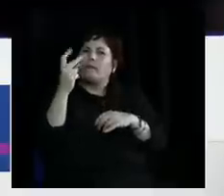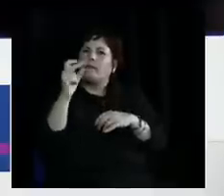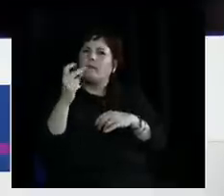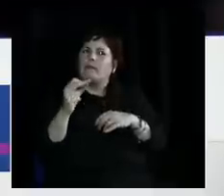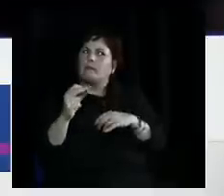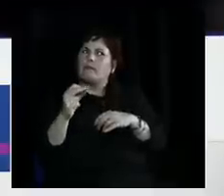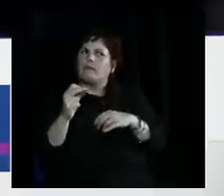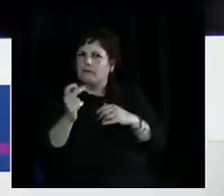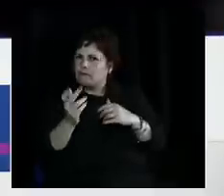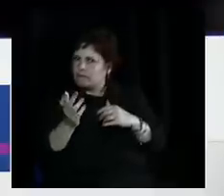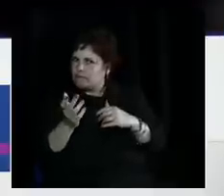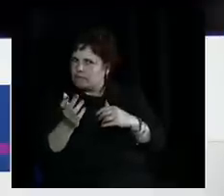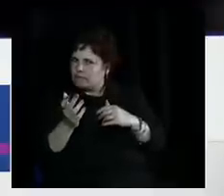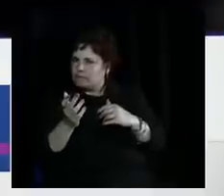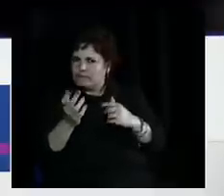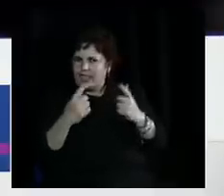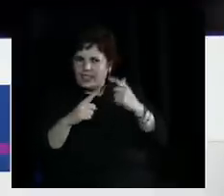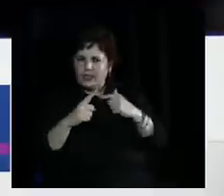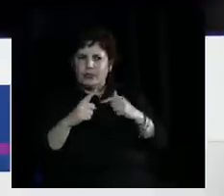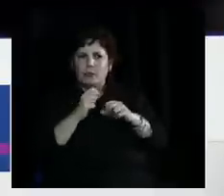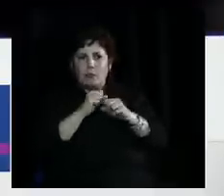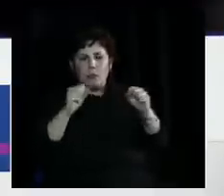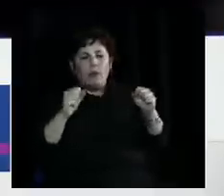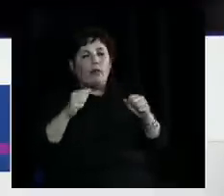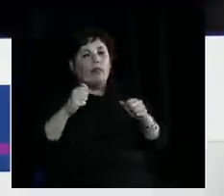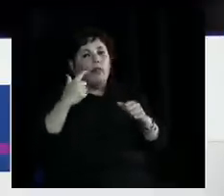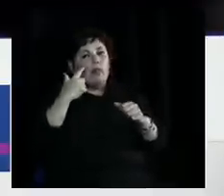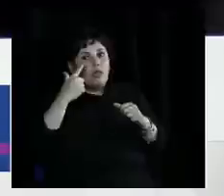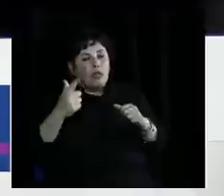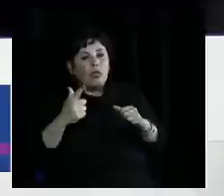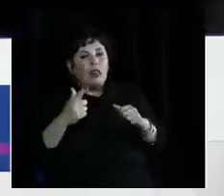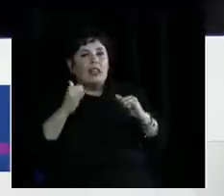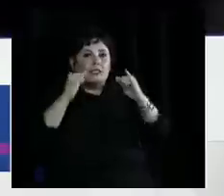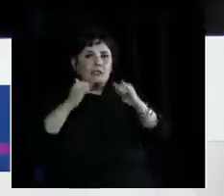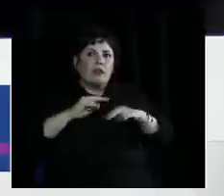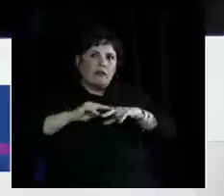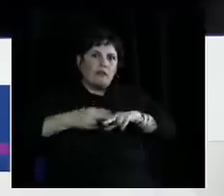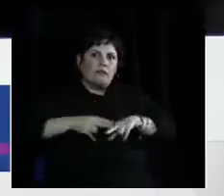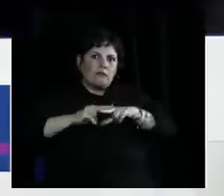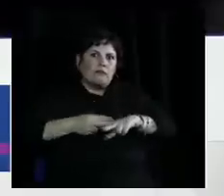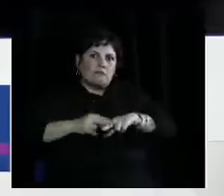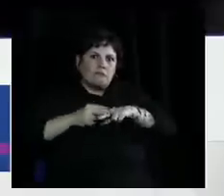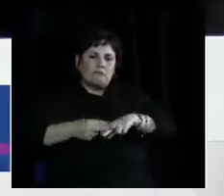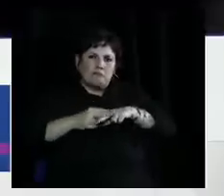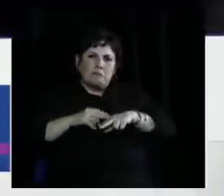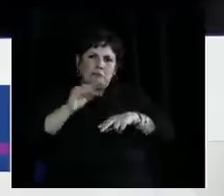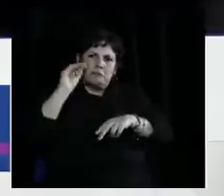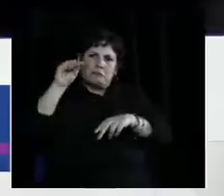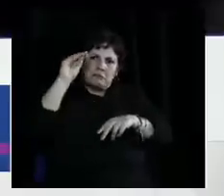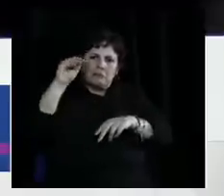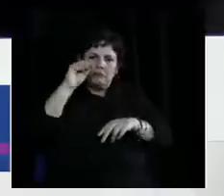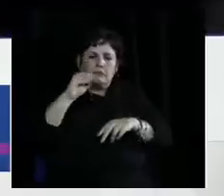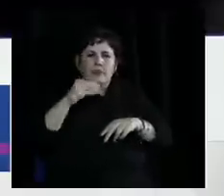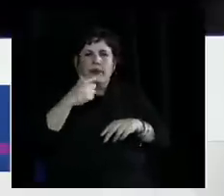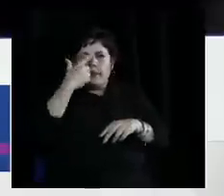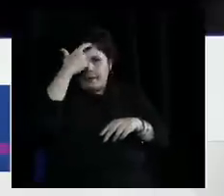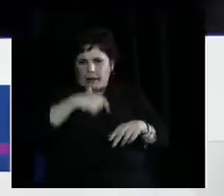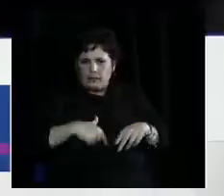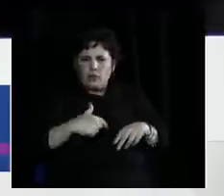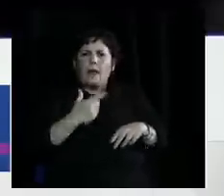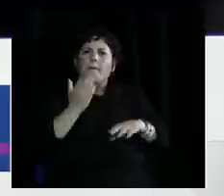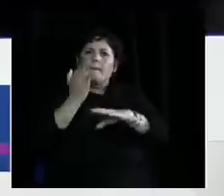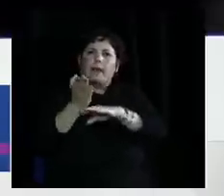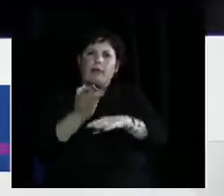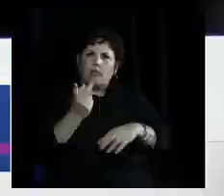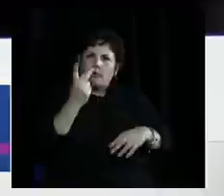a ser llamados a actuar cuando hay reiterados pedidos. Si una persona considera que su pedido